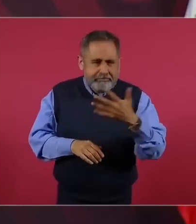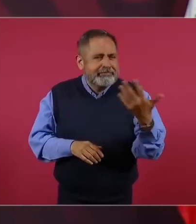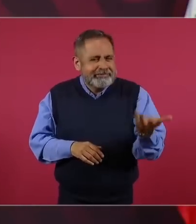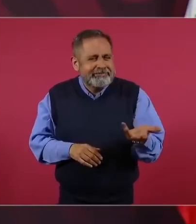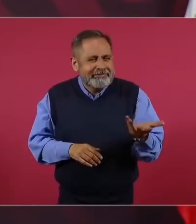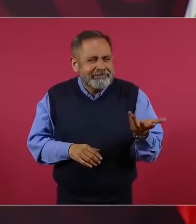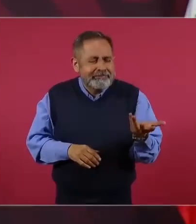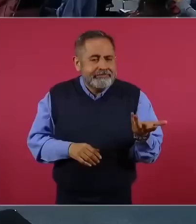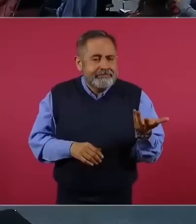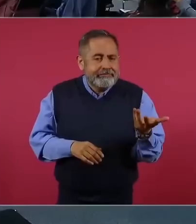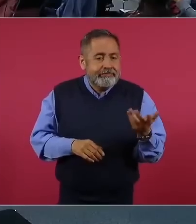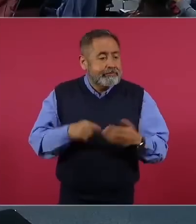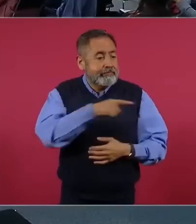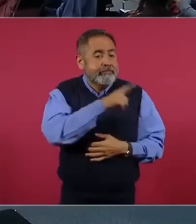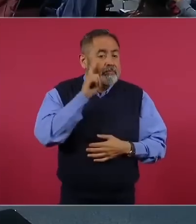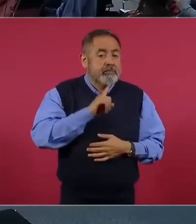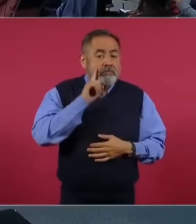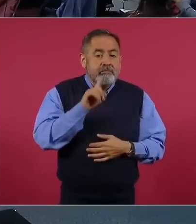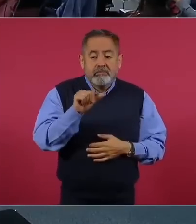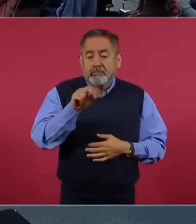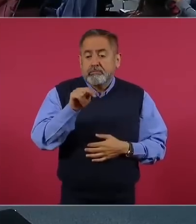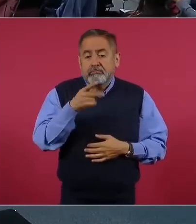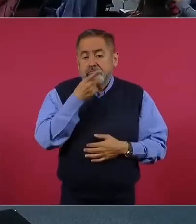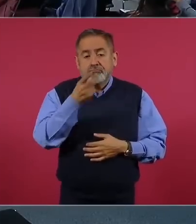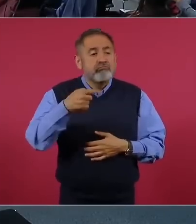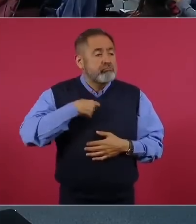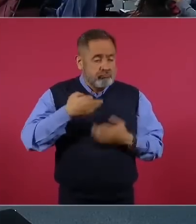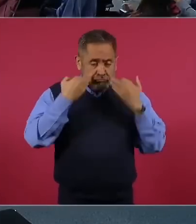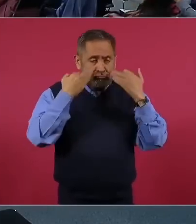Entonces, ella es testigo